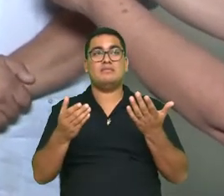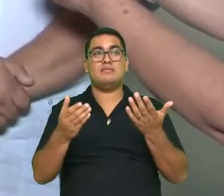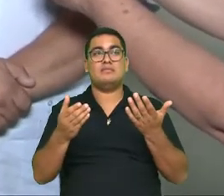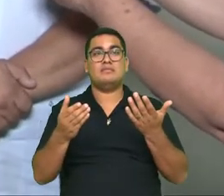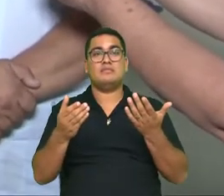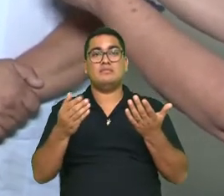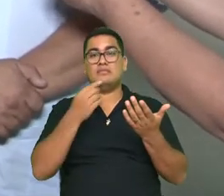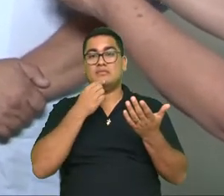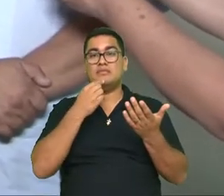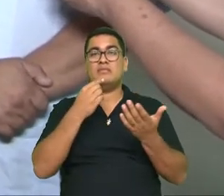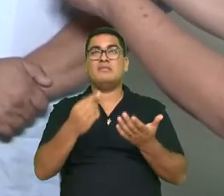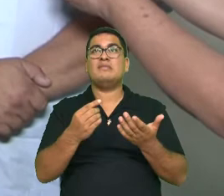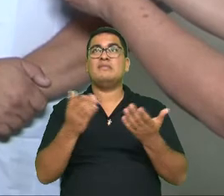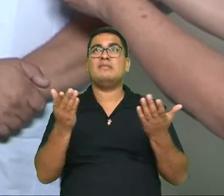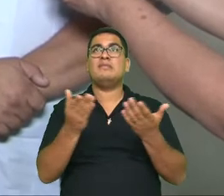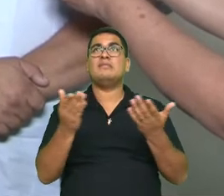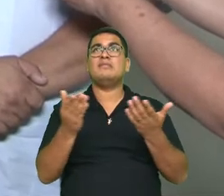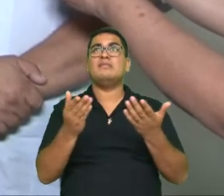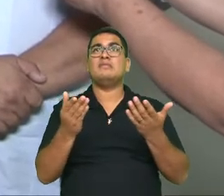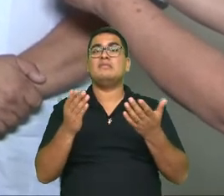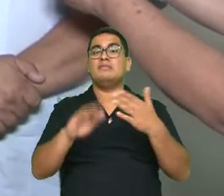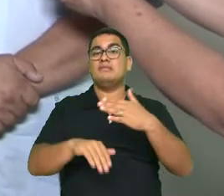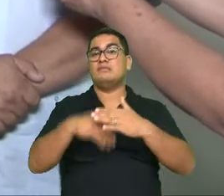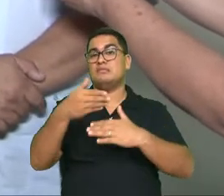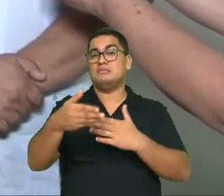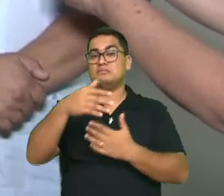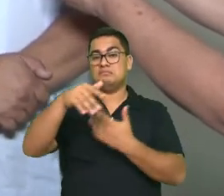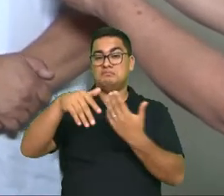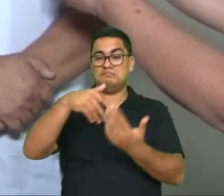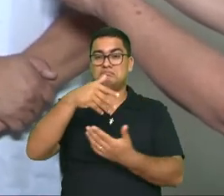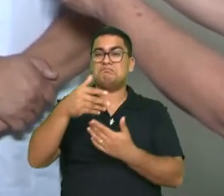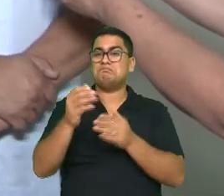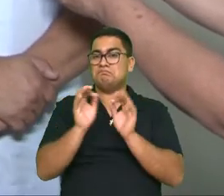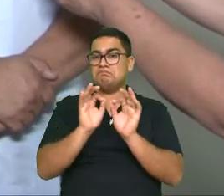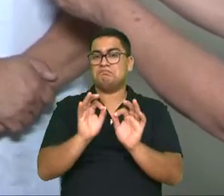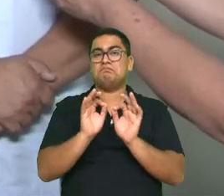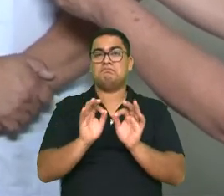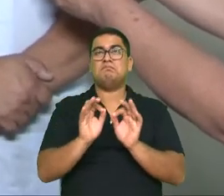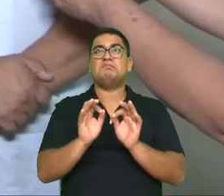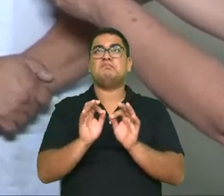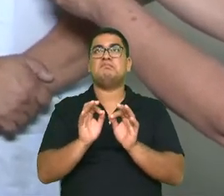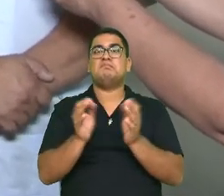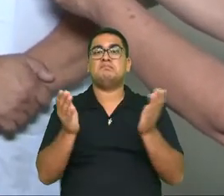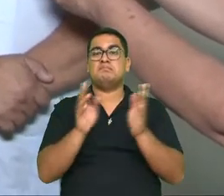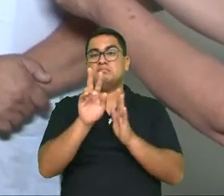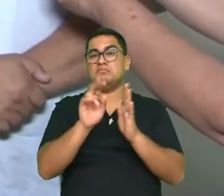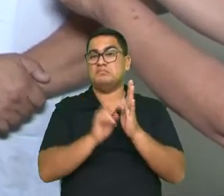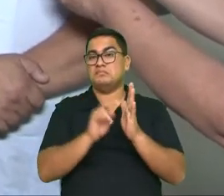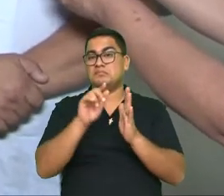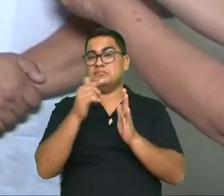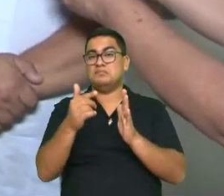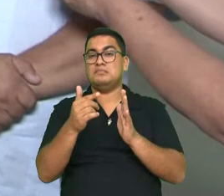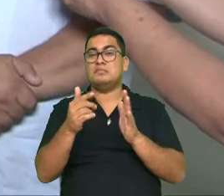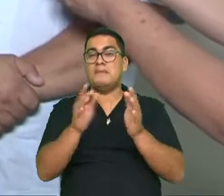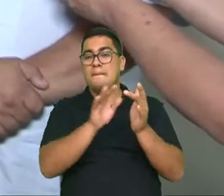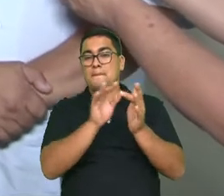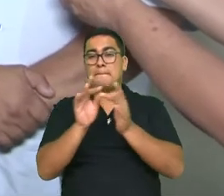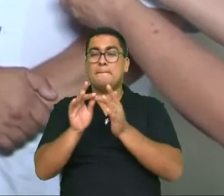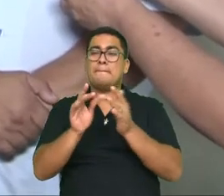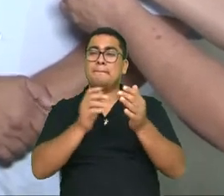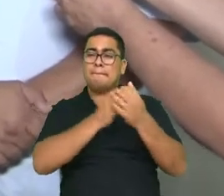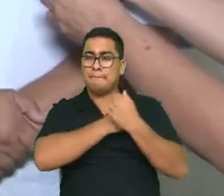hermanos saharaui. Luego estas relaciones se han venido fortaleciendo a partir del 2007. Hay un aprecio especial por